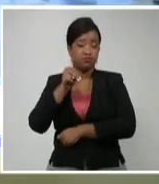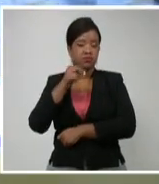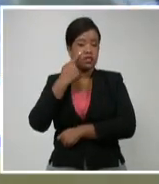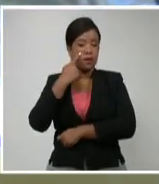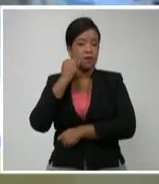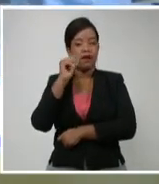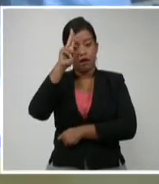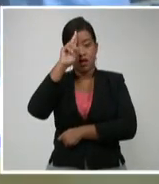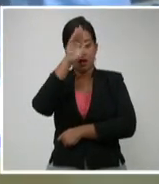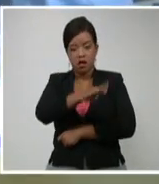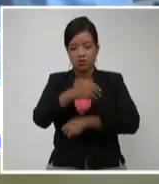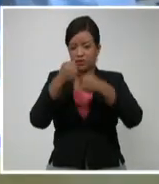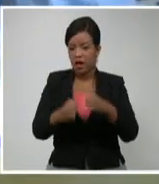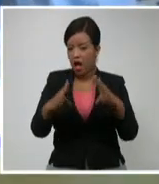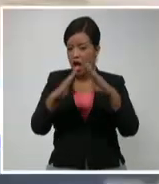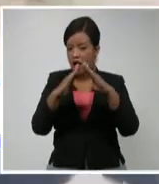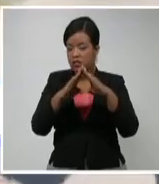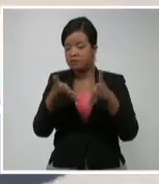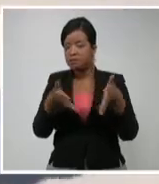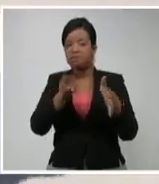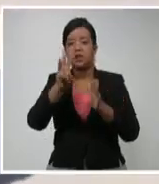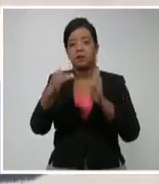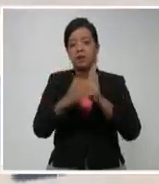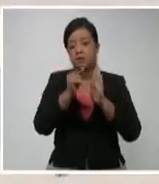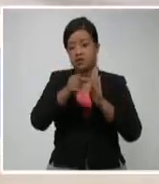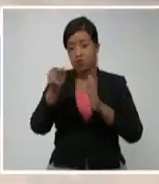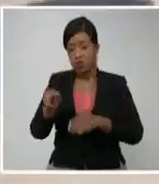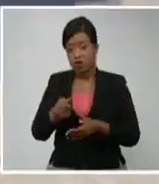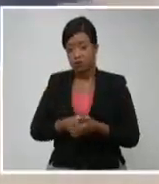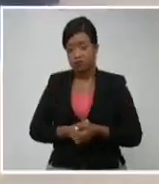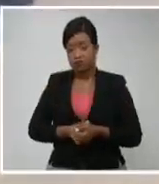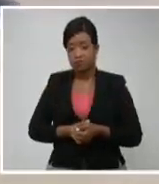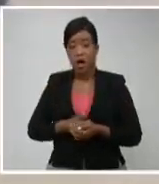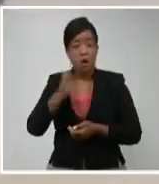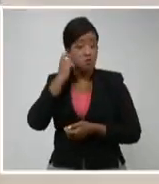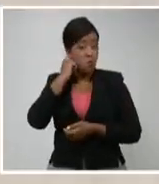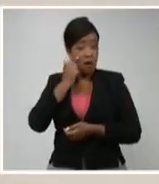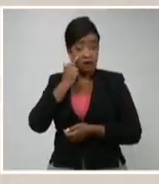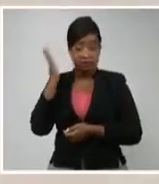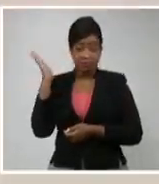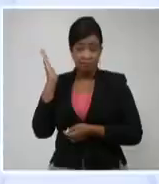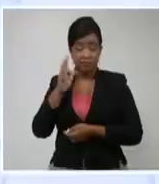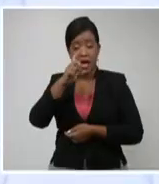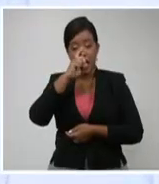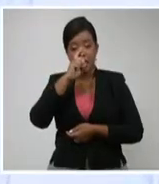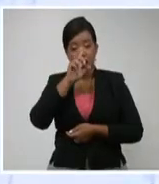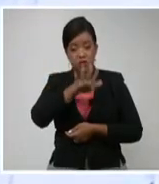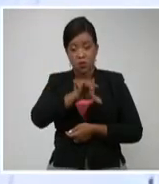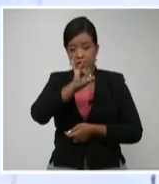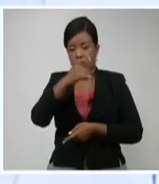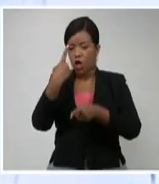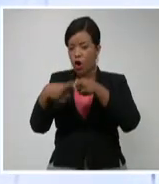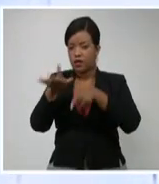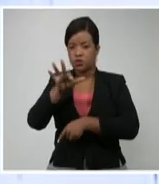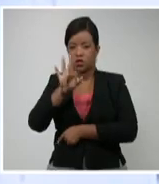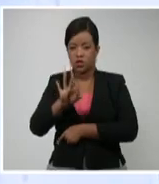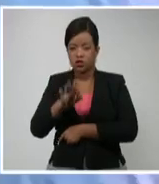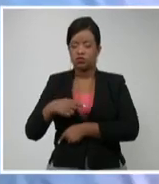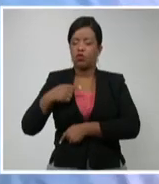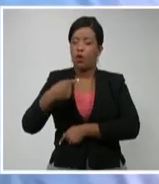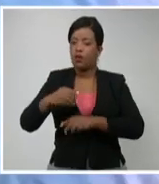ingreso domiciliario más de 3000 personas de ahí que odalys de 57 años y calidad de 58 pesquisa en cada mañana